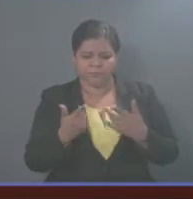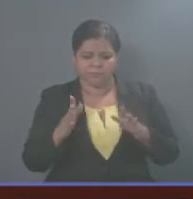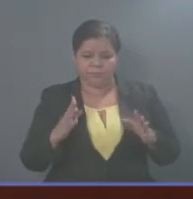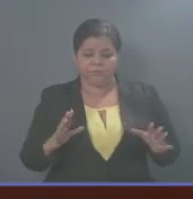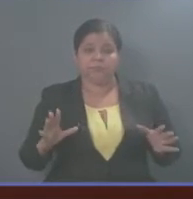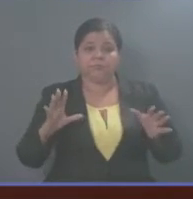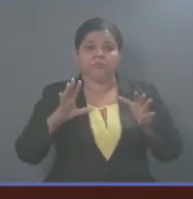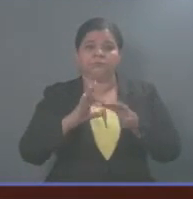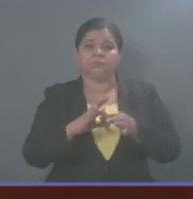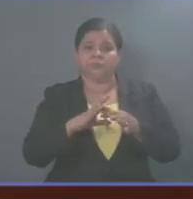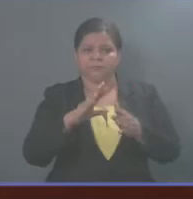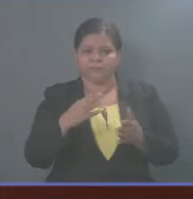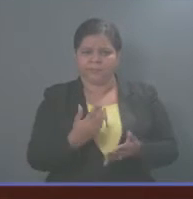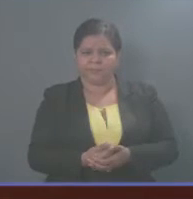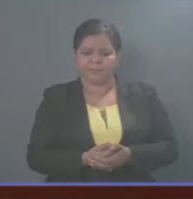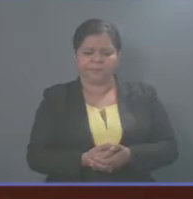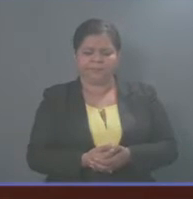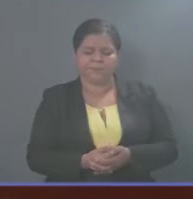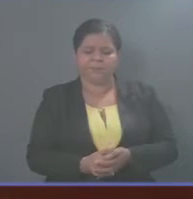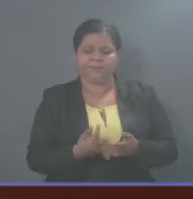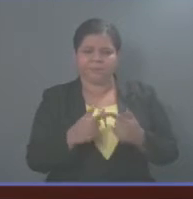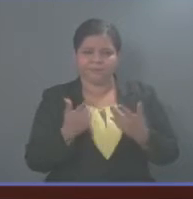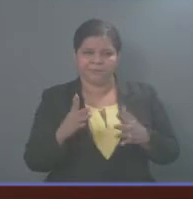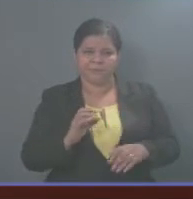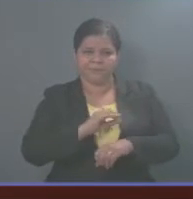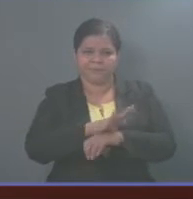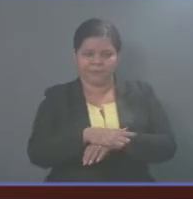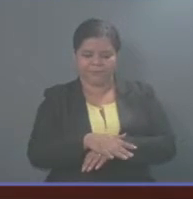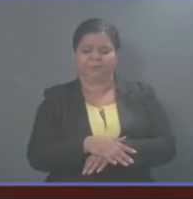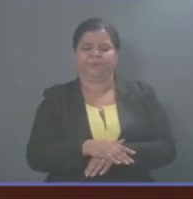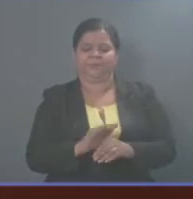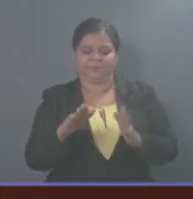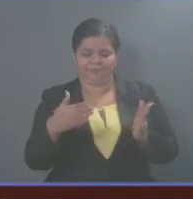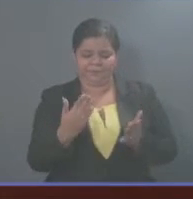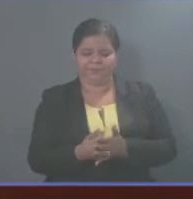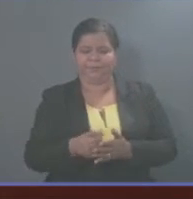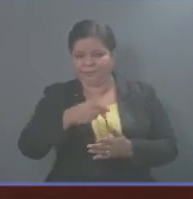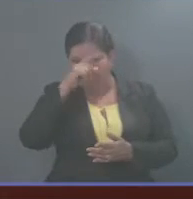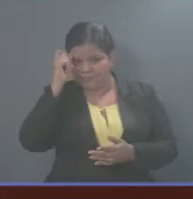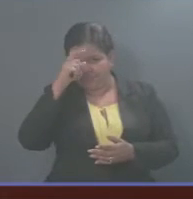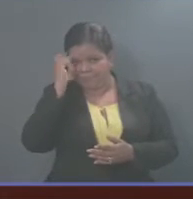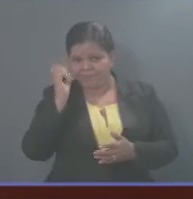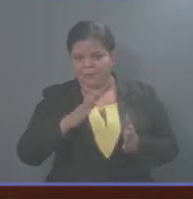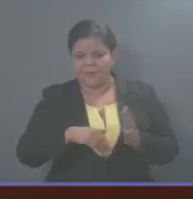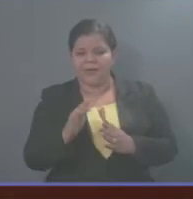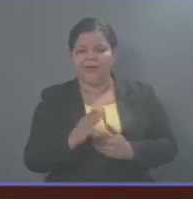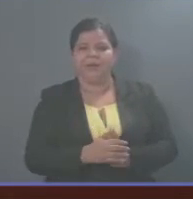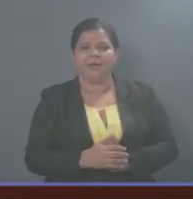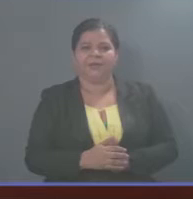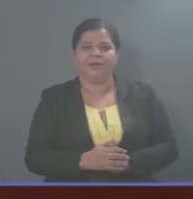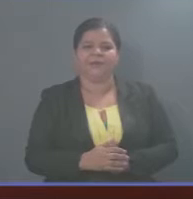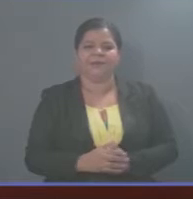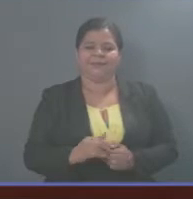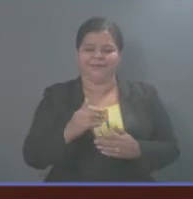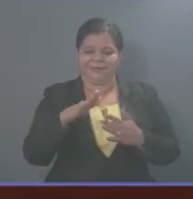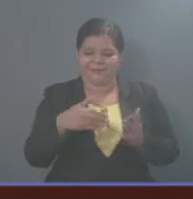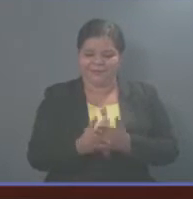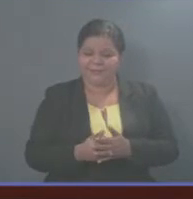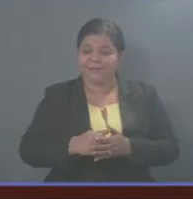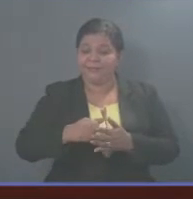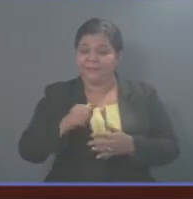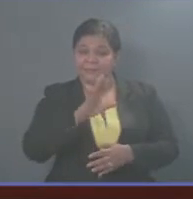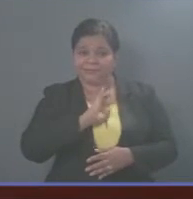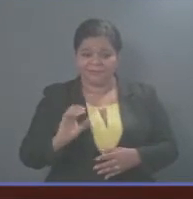las implicaciones, alcances, detalles de la operatividad de la adhesión de El Salvador a Petrocaribe.